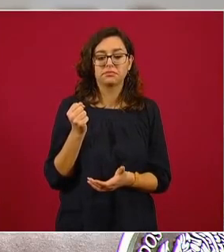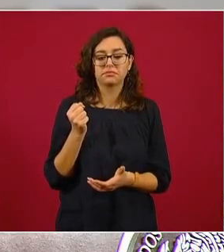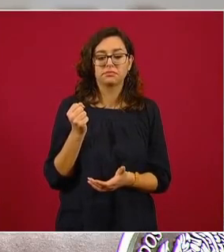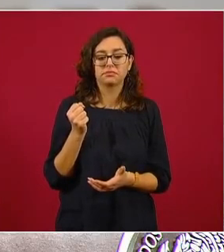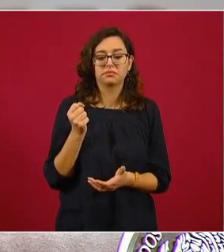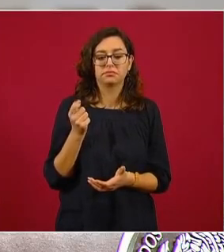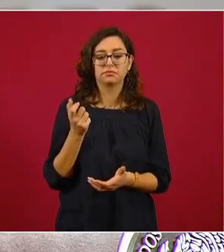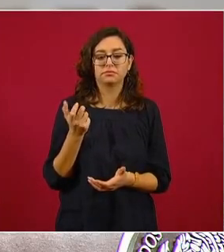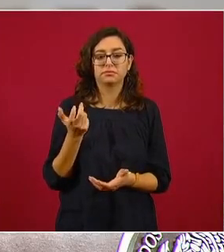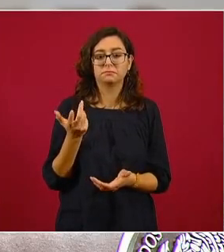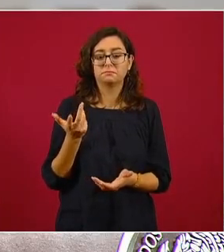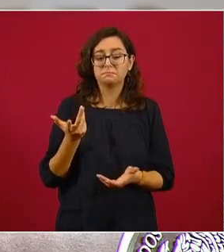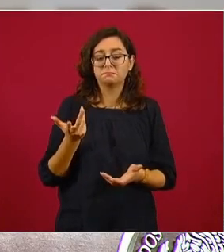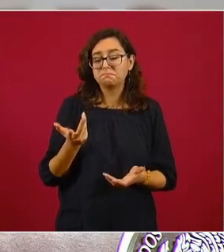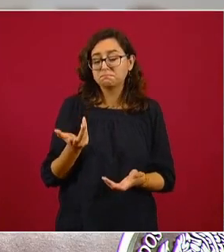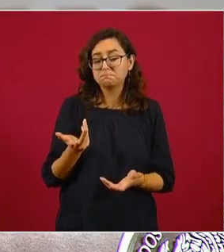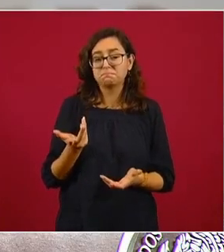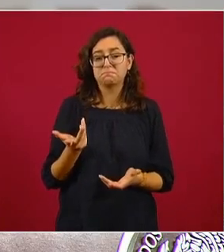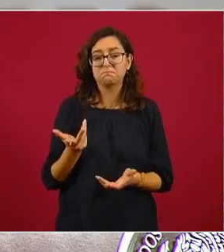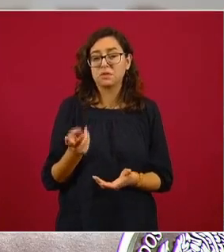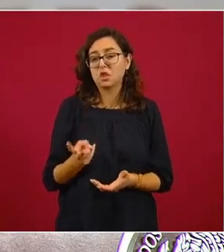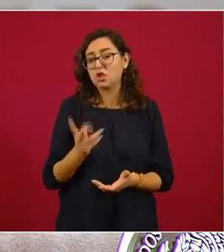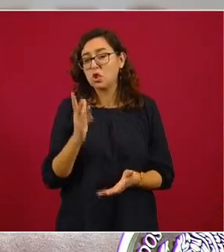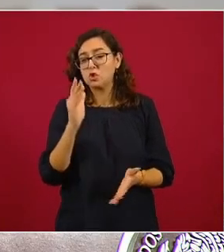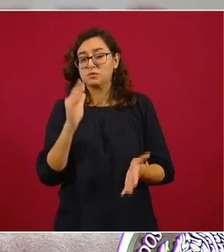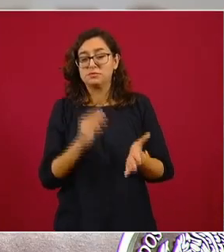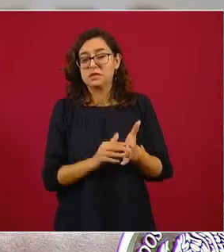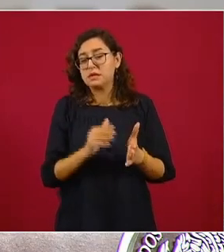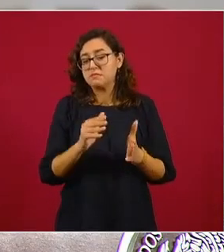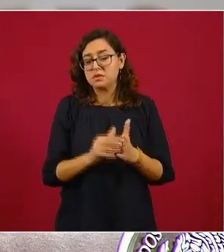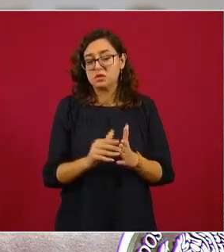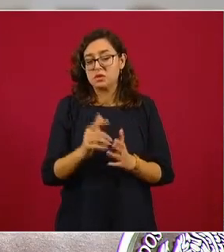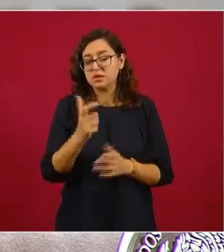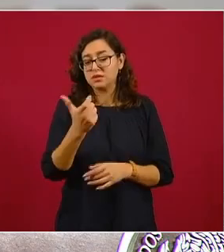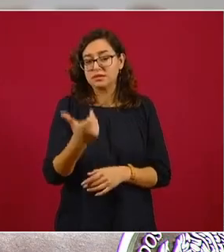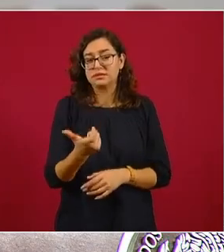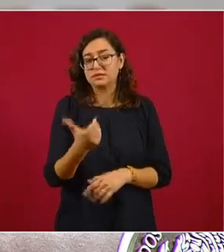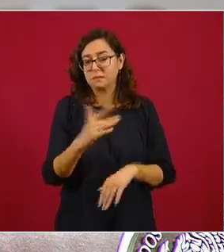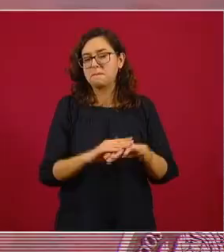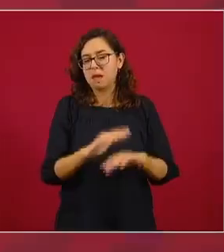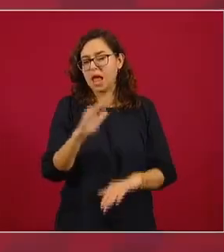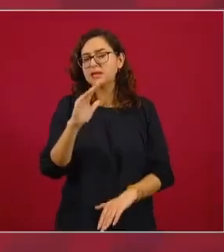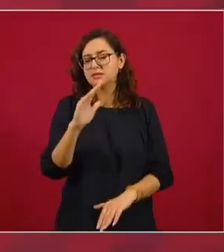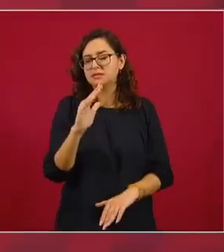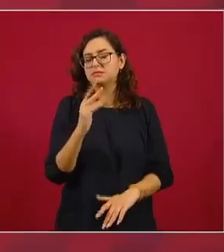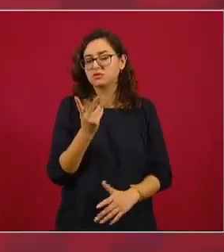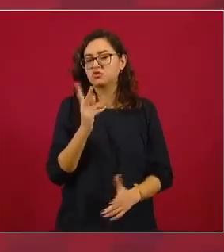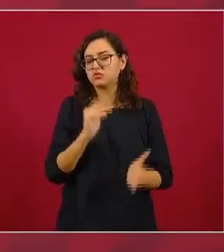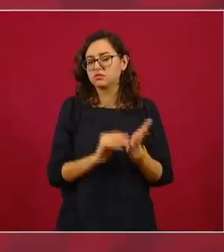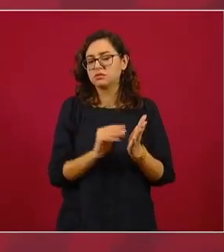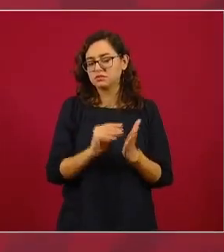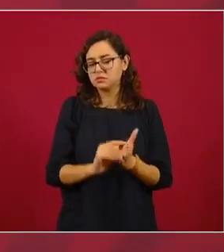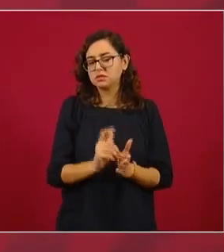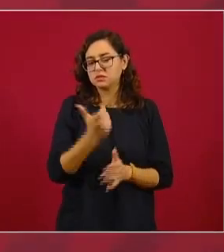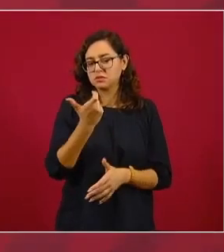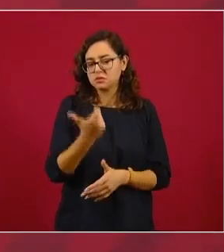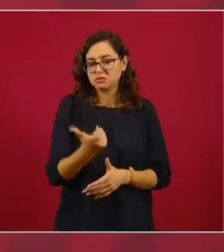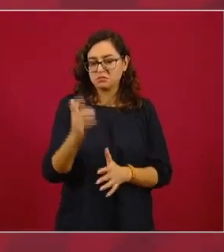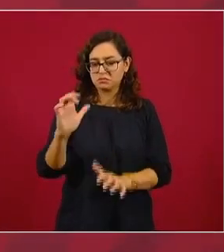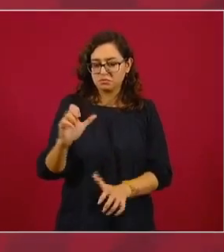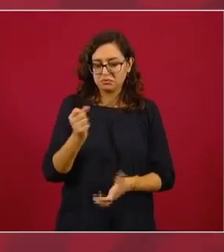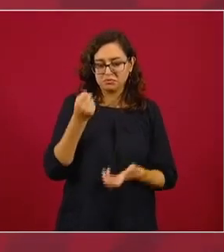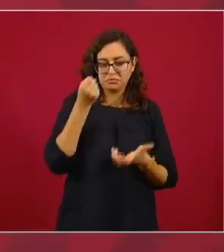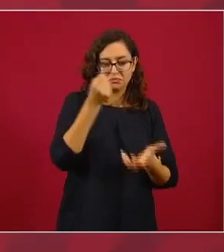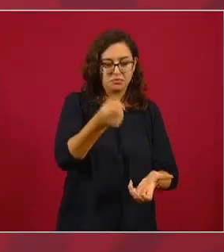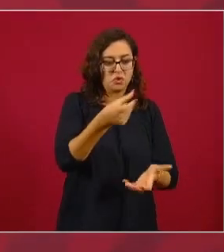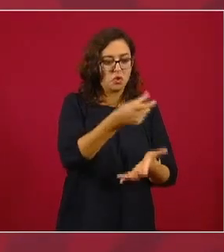de más de 2,000 millones de pesos para la